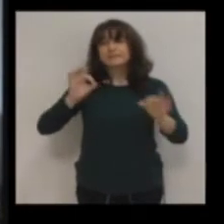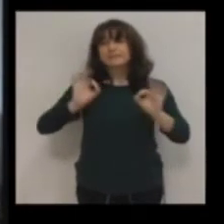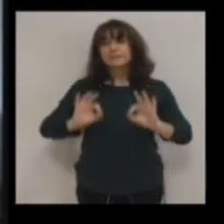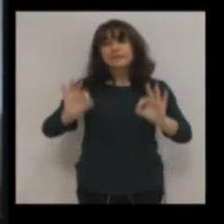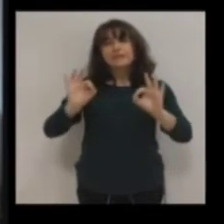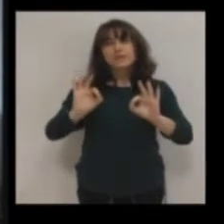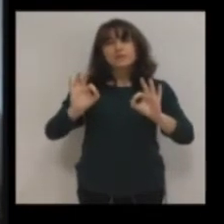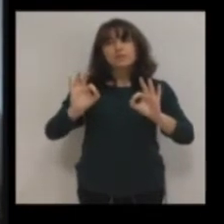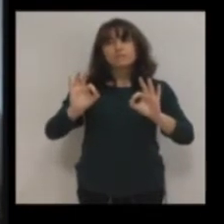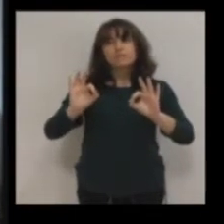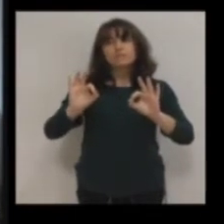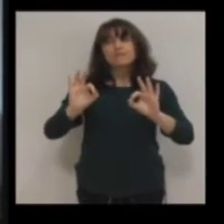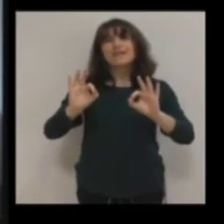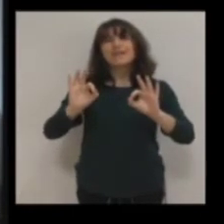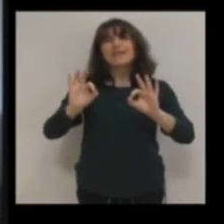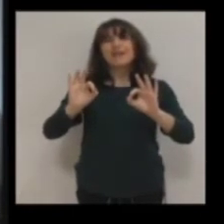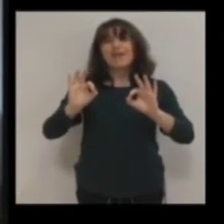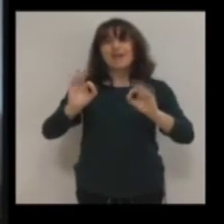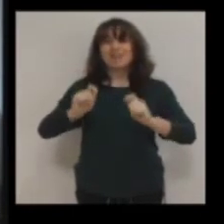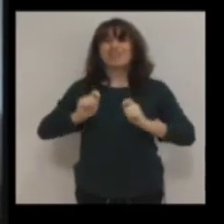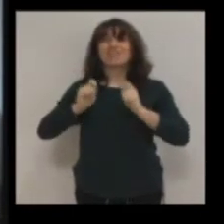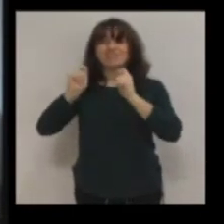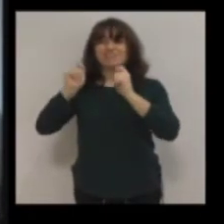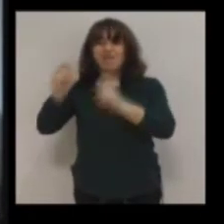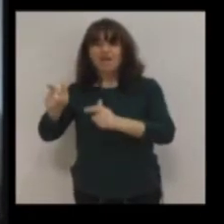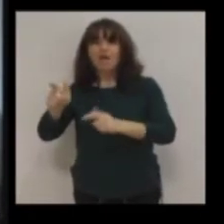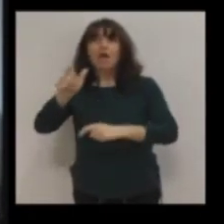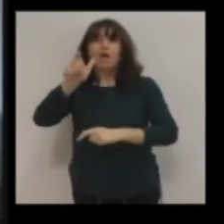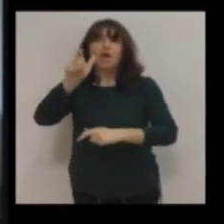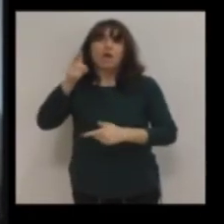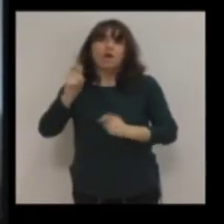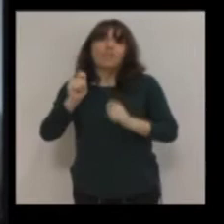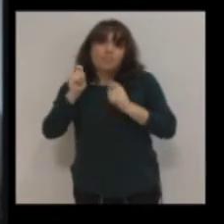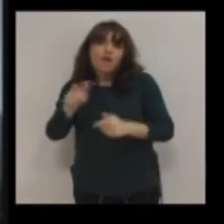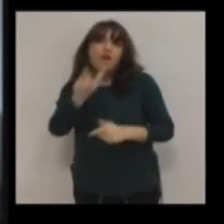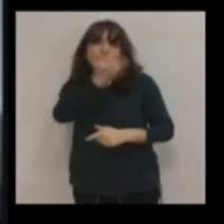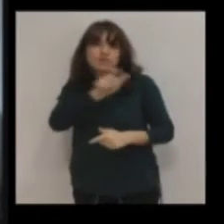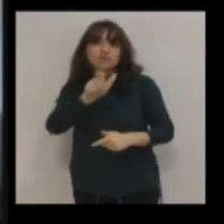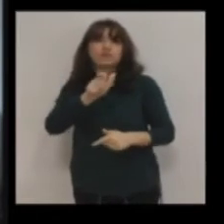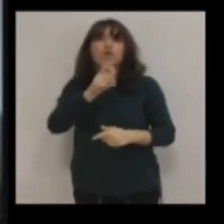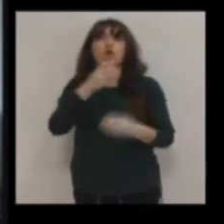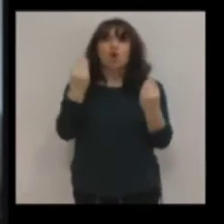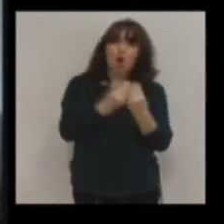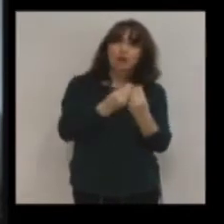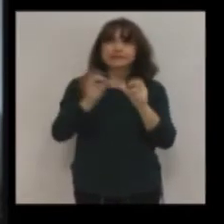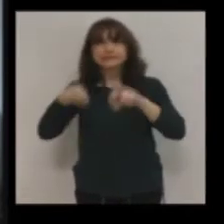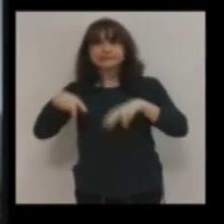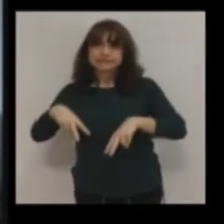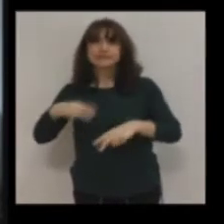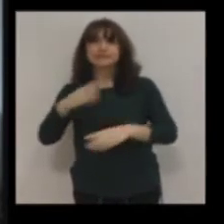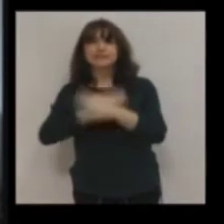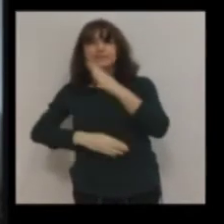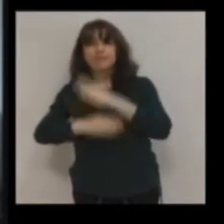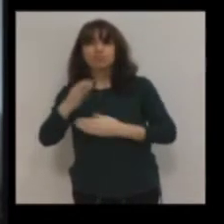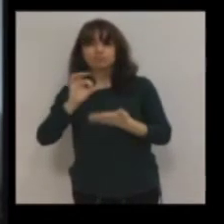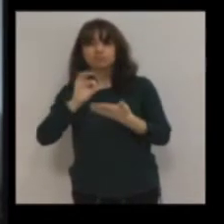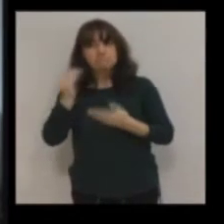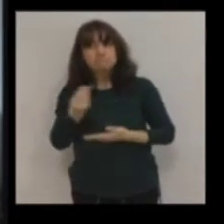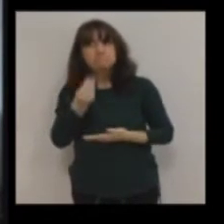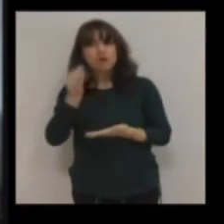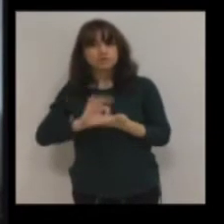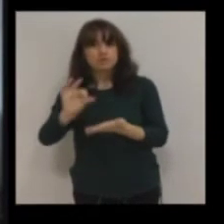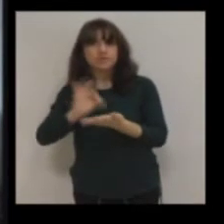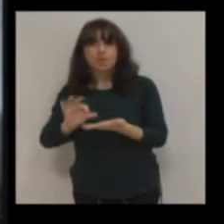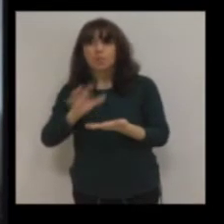especialización proporciona al ciudadano con y sin discapacidad un servicio mucho mejor, porque no solo